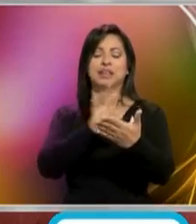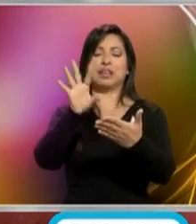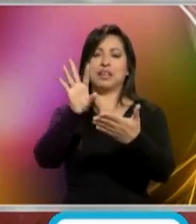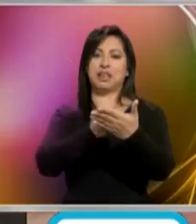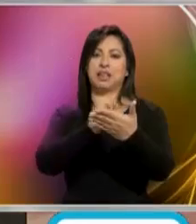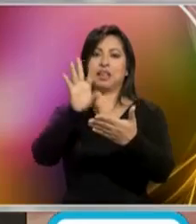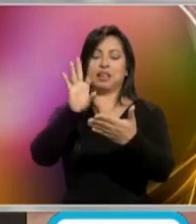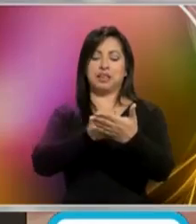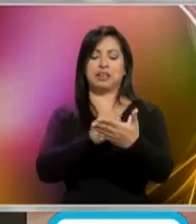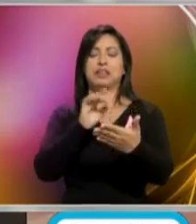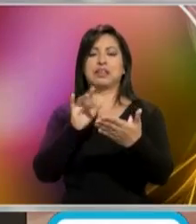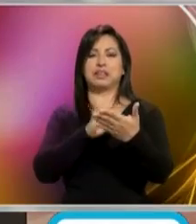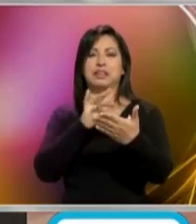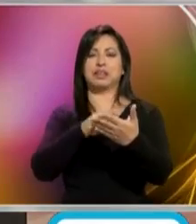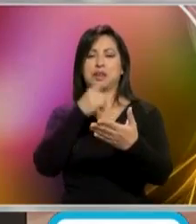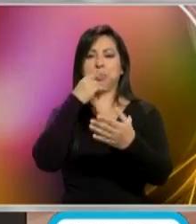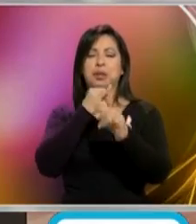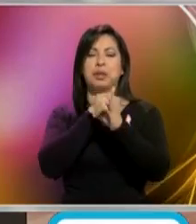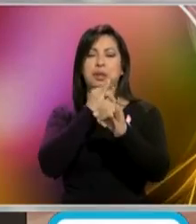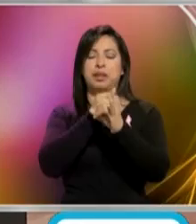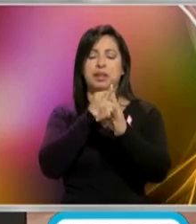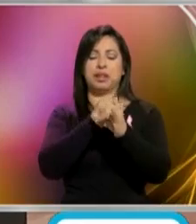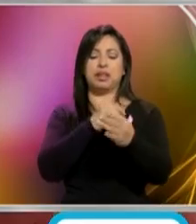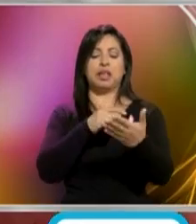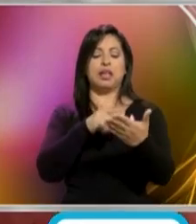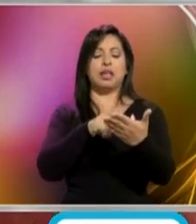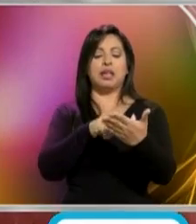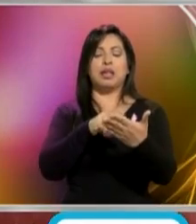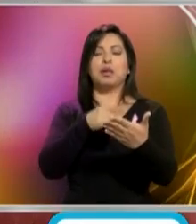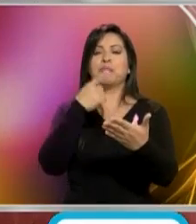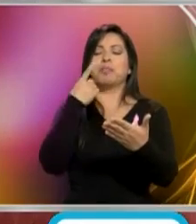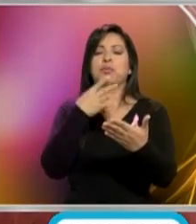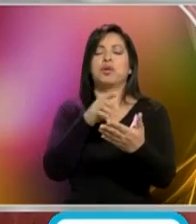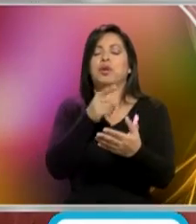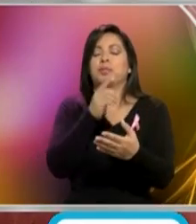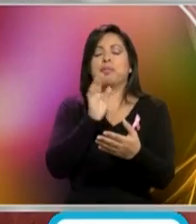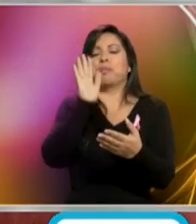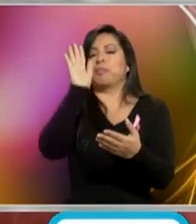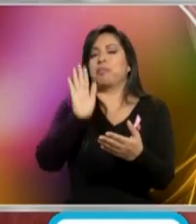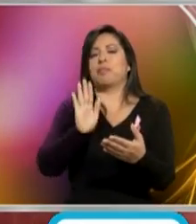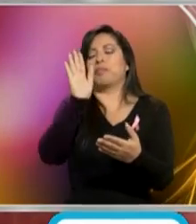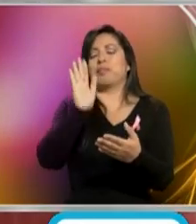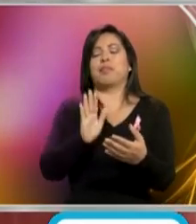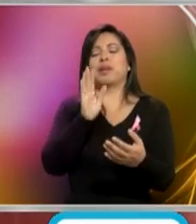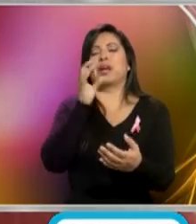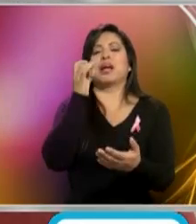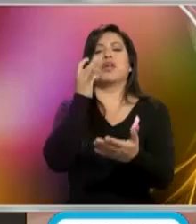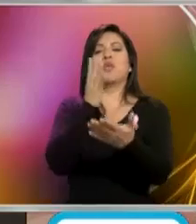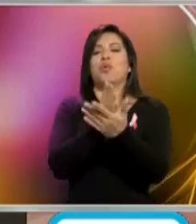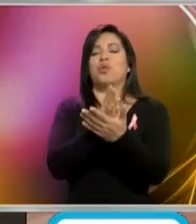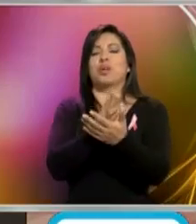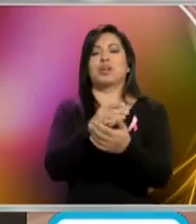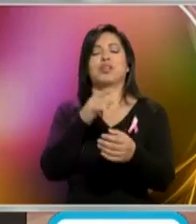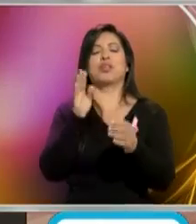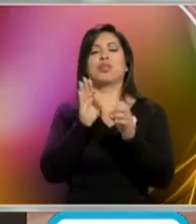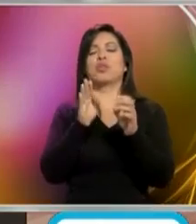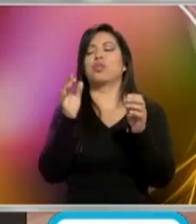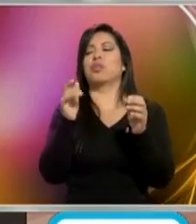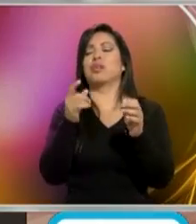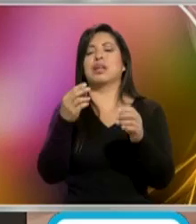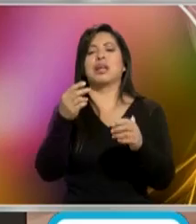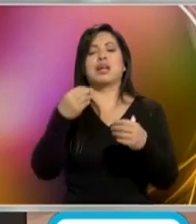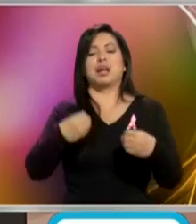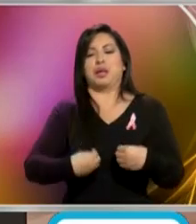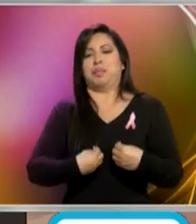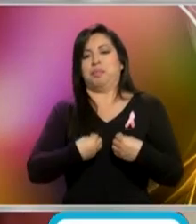aplicaciones y la sofisticación de Internet y estar súper conectados, tiene que ver con la sofisticación de nuestras vidas. Es decir, si vas a